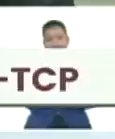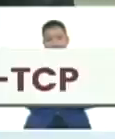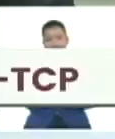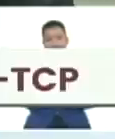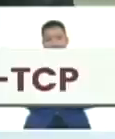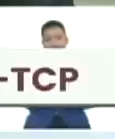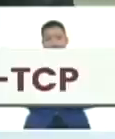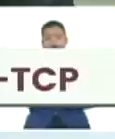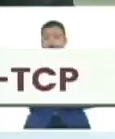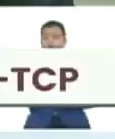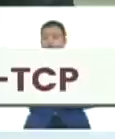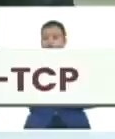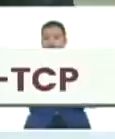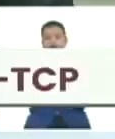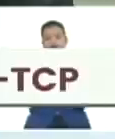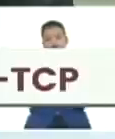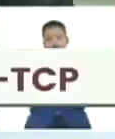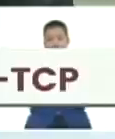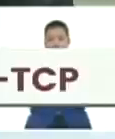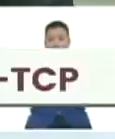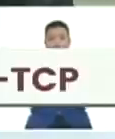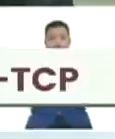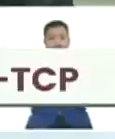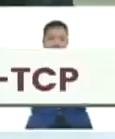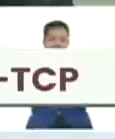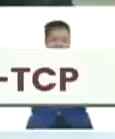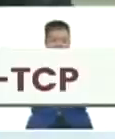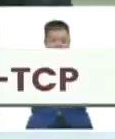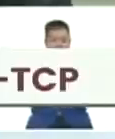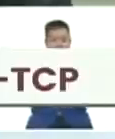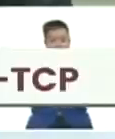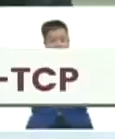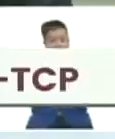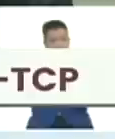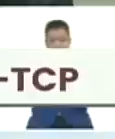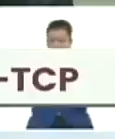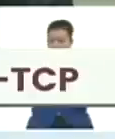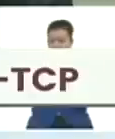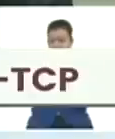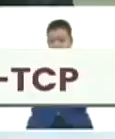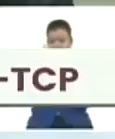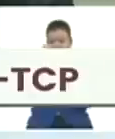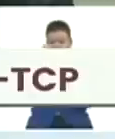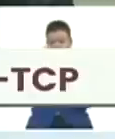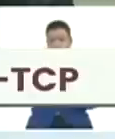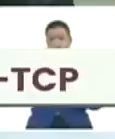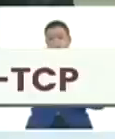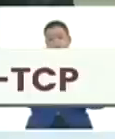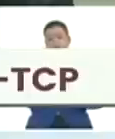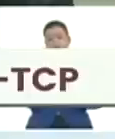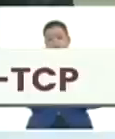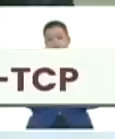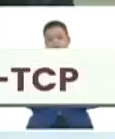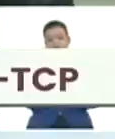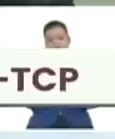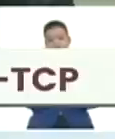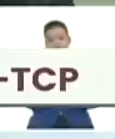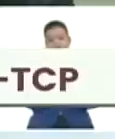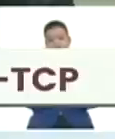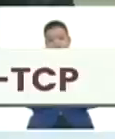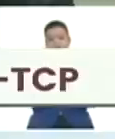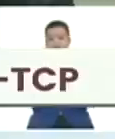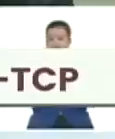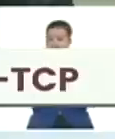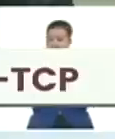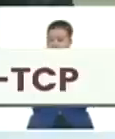resolver estas amenazas. Nosotros nos comprometemos a la integridad y la